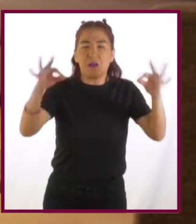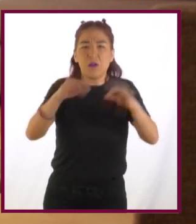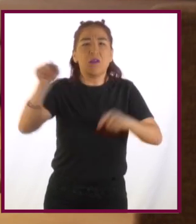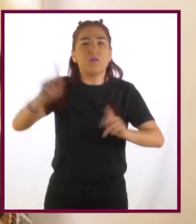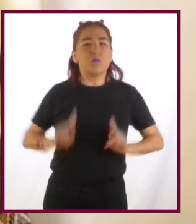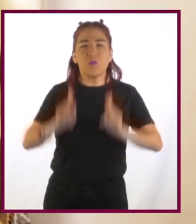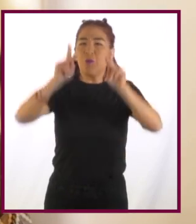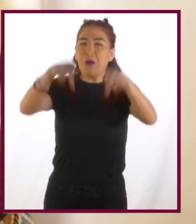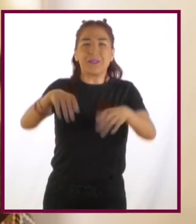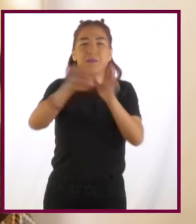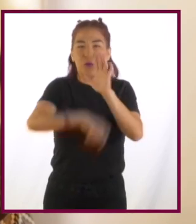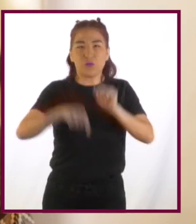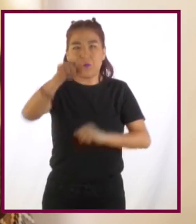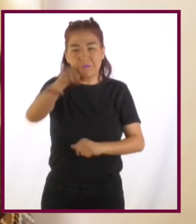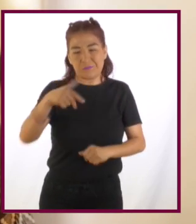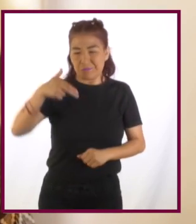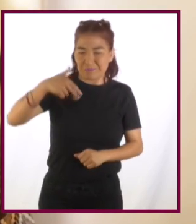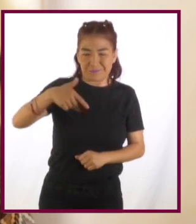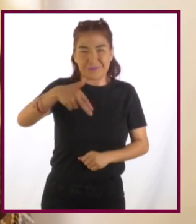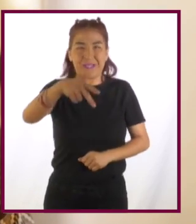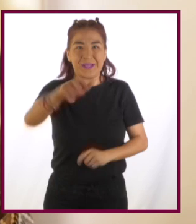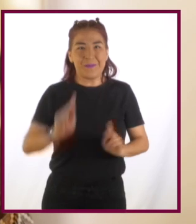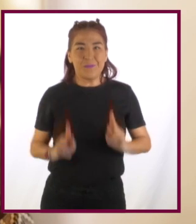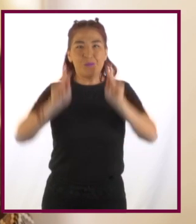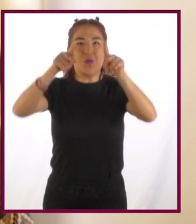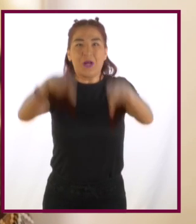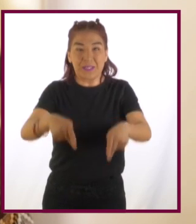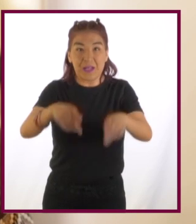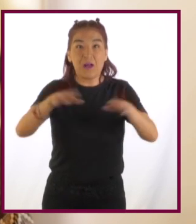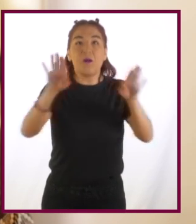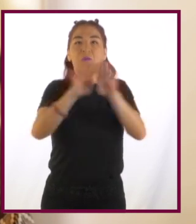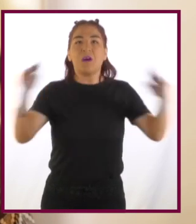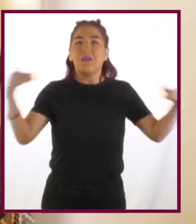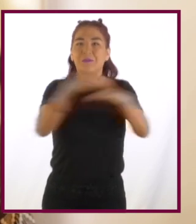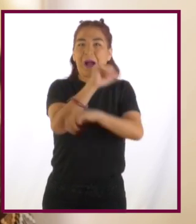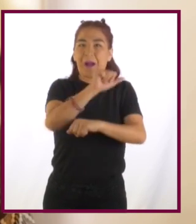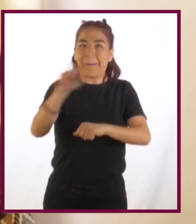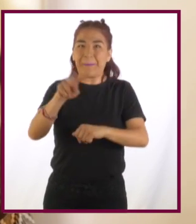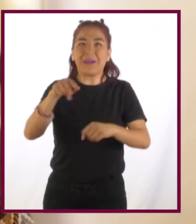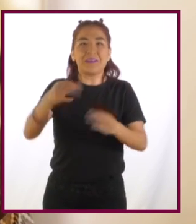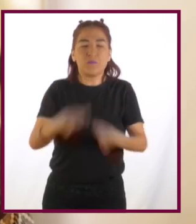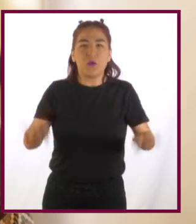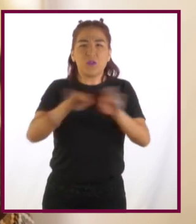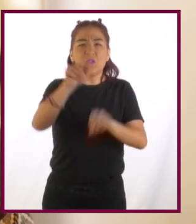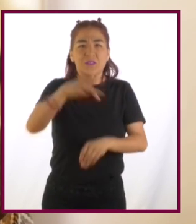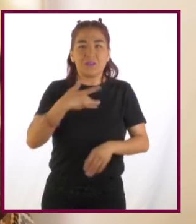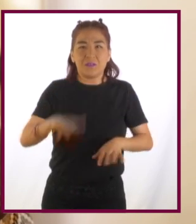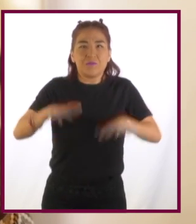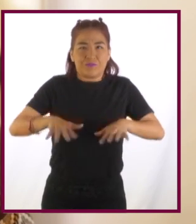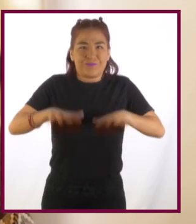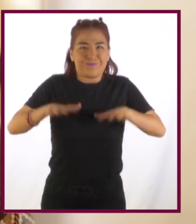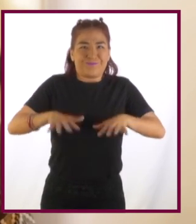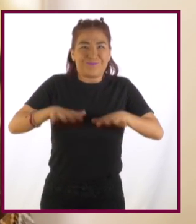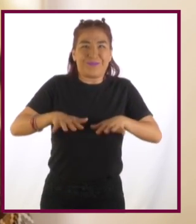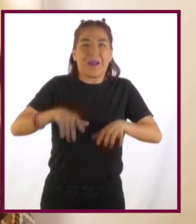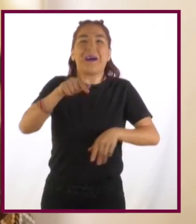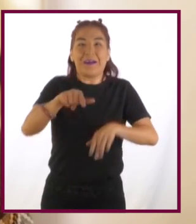puente. ¿Cuántos no hemos caminado sobre un puente peatonal, sobre una avenida importante y sentimos cómo vibra ese